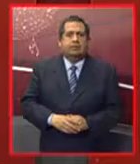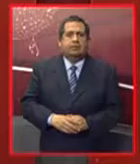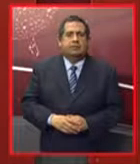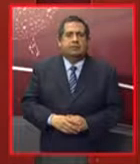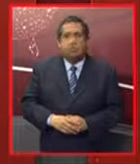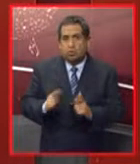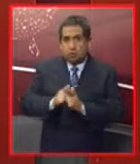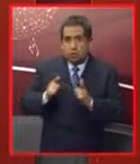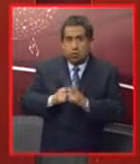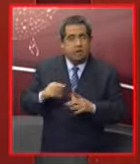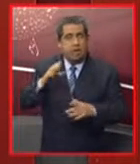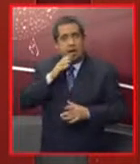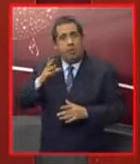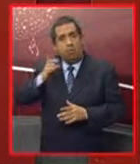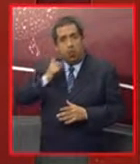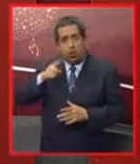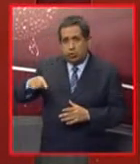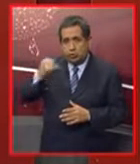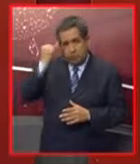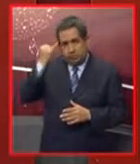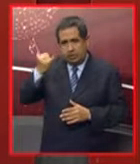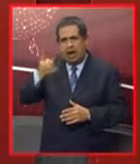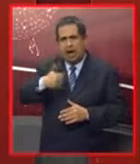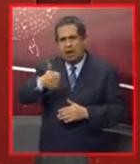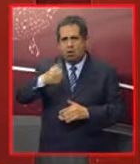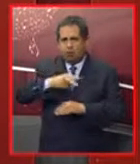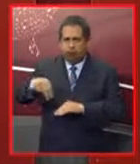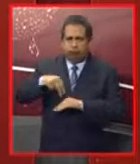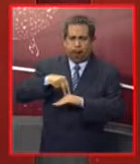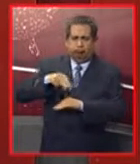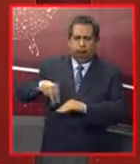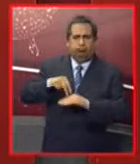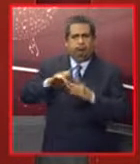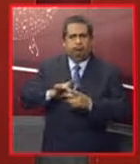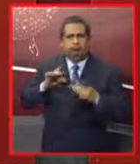Los grupos parlamentarios de la Cámara de Diputados presentaron sus posicionamientos a este